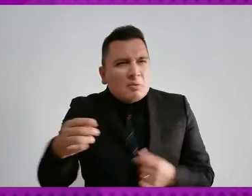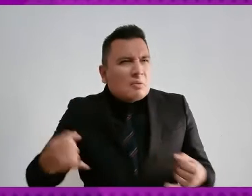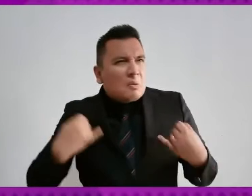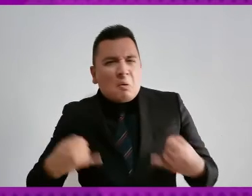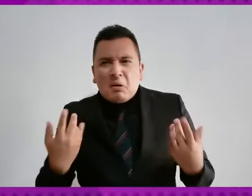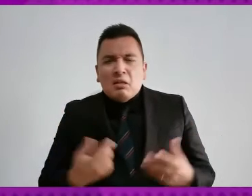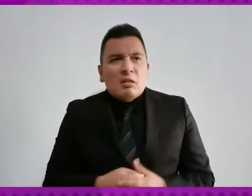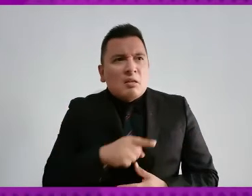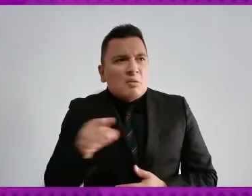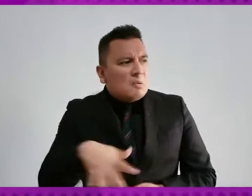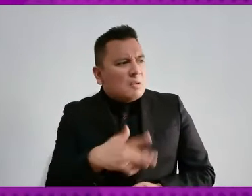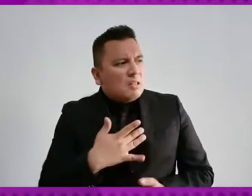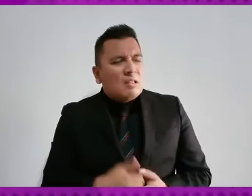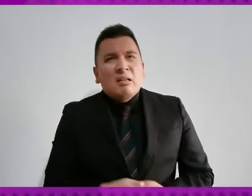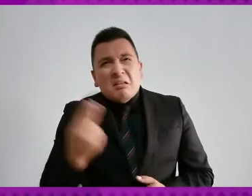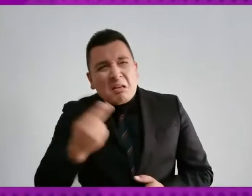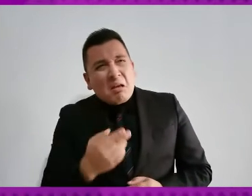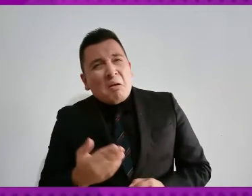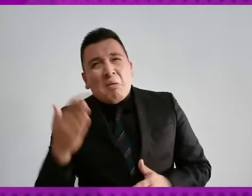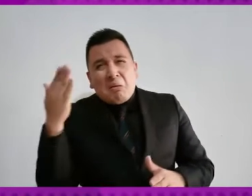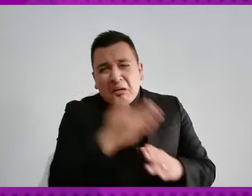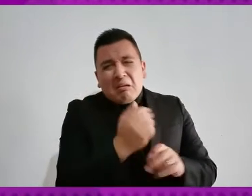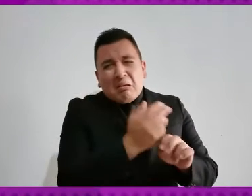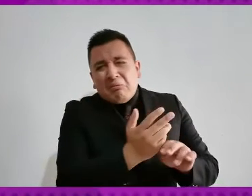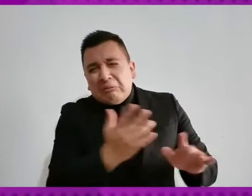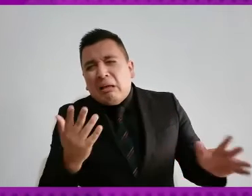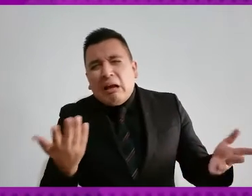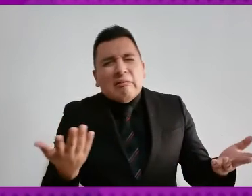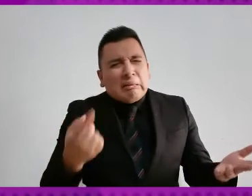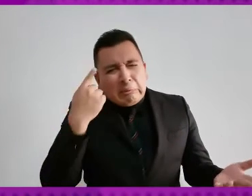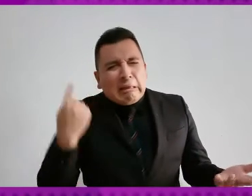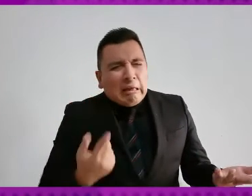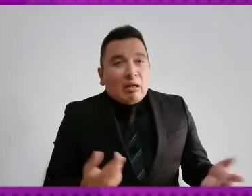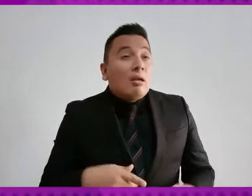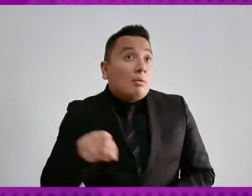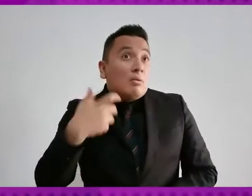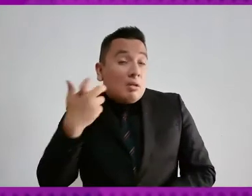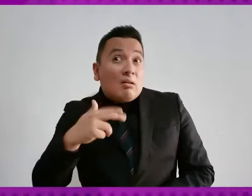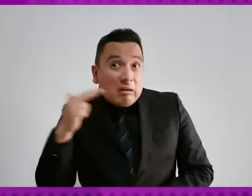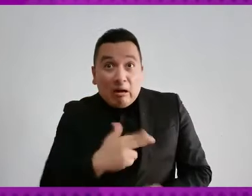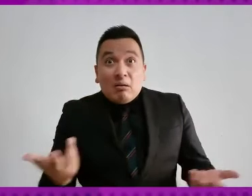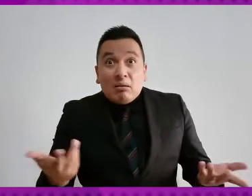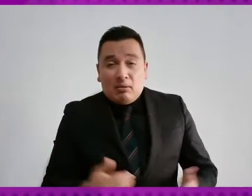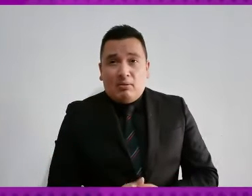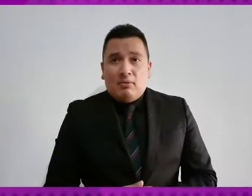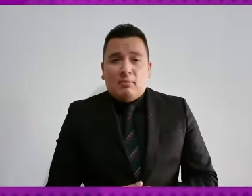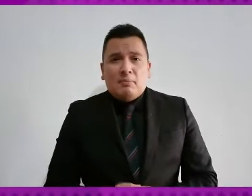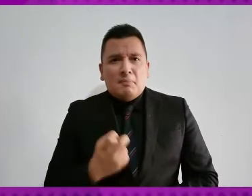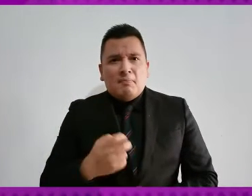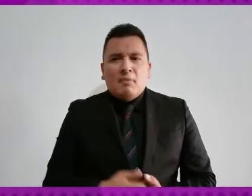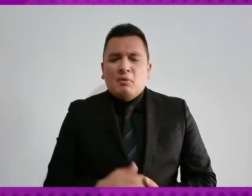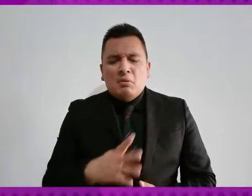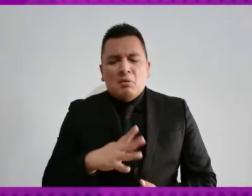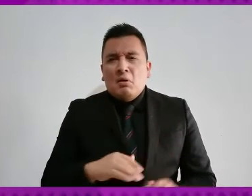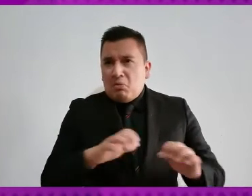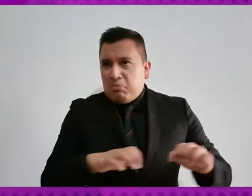de cómo, por qué tener que ir formarse. Buscan un medio más ágil para emitir su opinión. Entonces, en este sentido, la urna